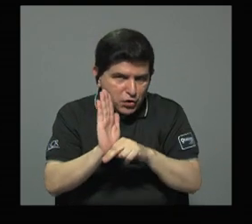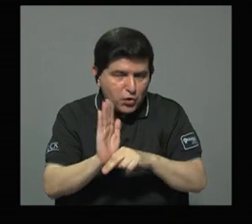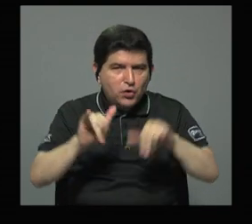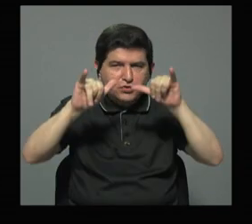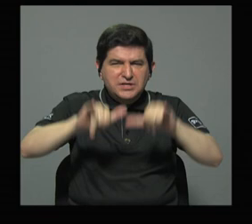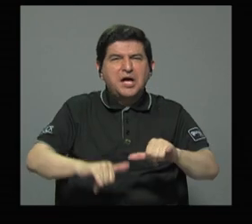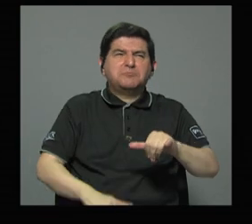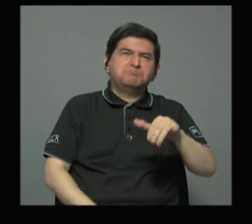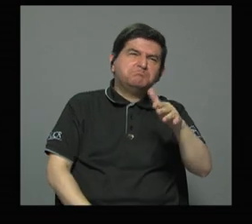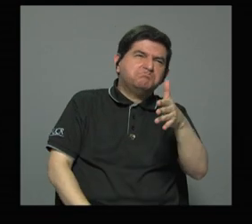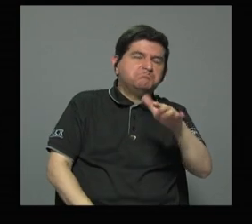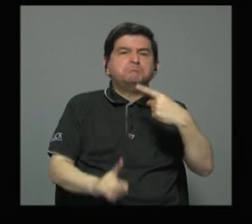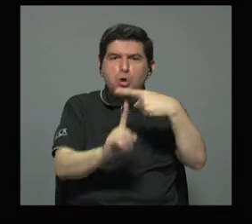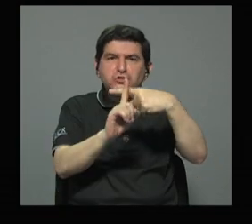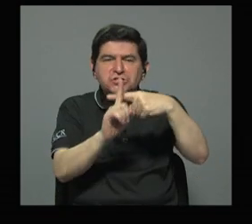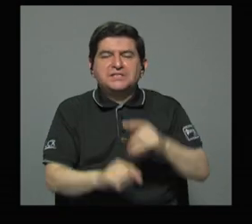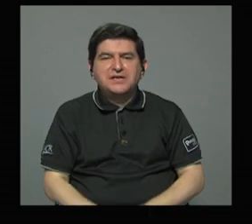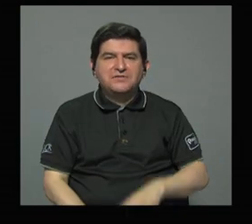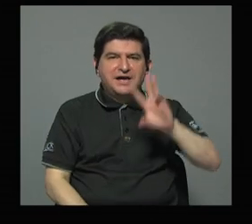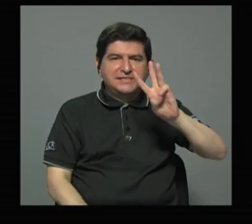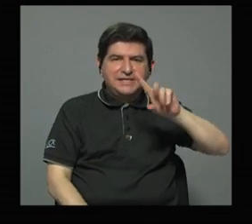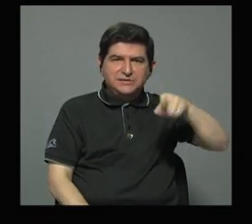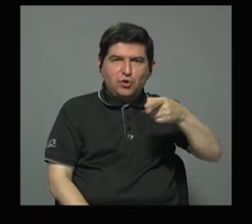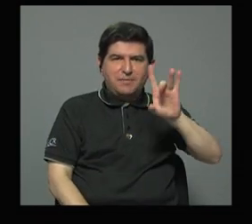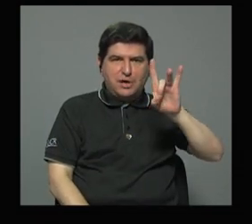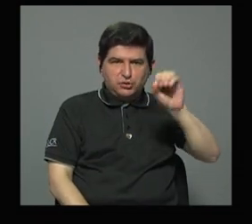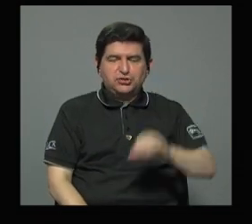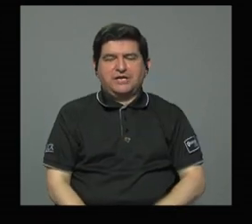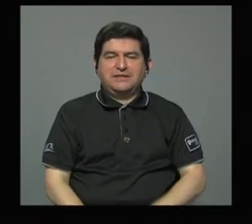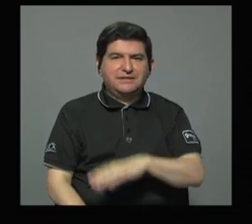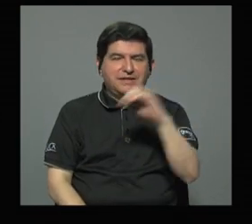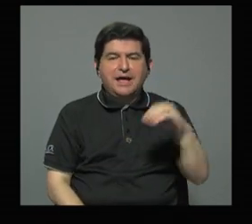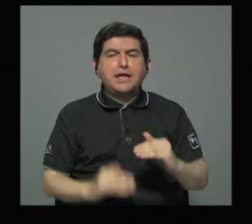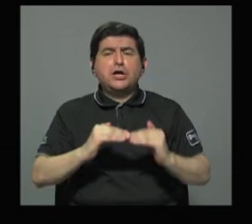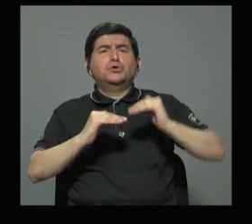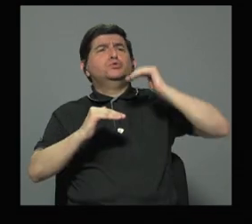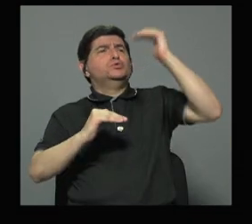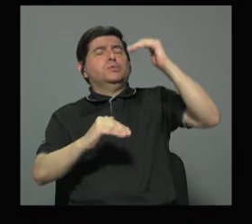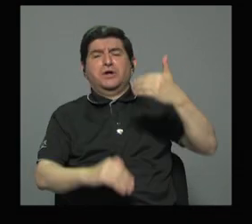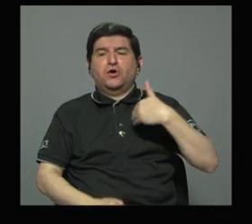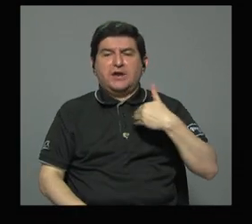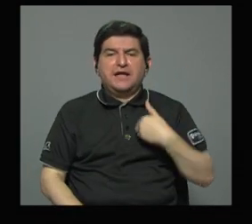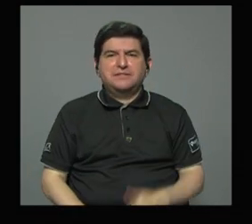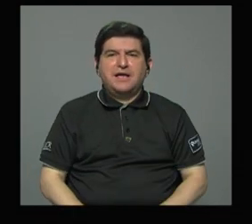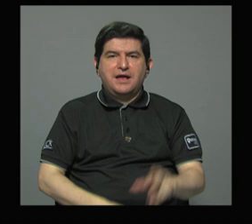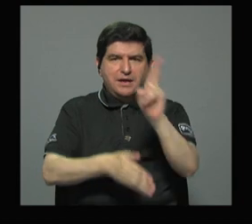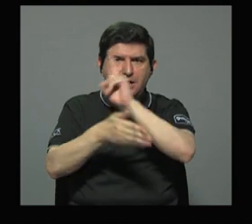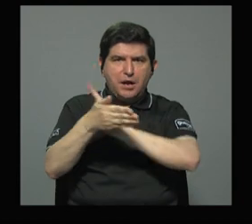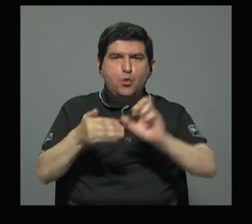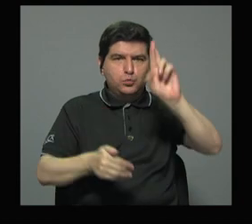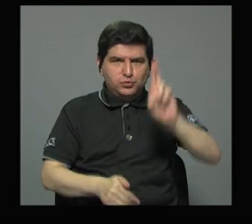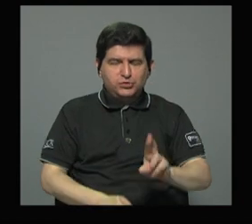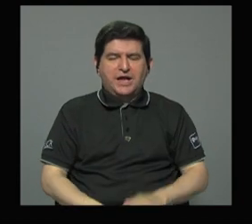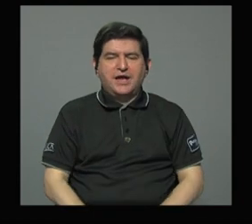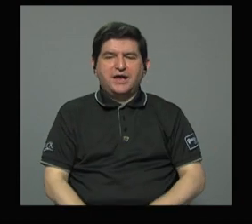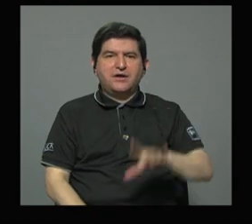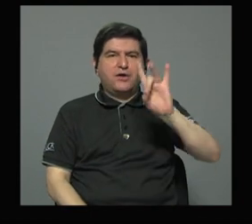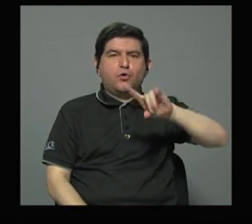mantiene relativamente positiva con un 6,80 y la calificación más alta la obtiene la Universidad de Costa Rica con